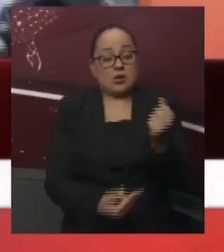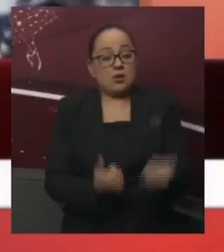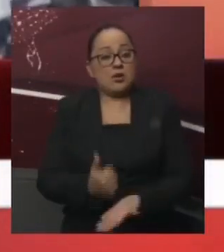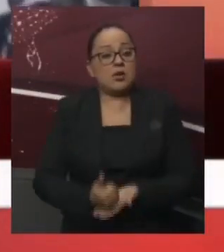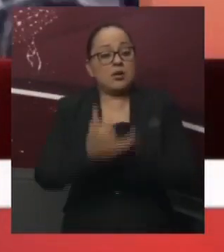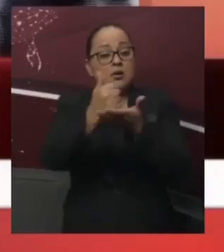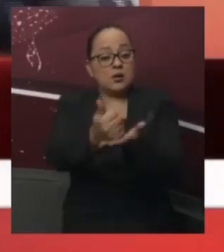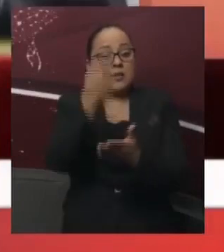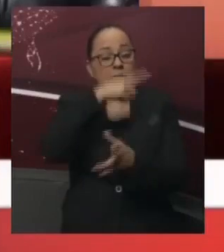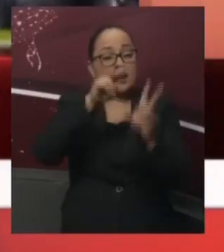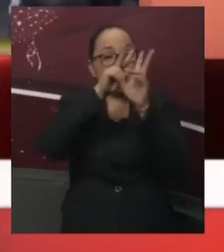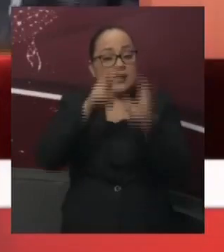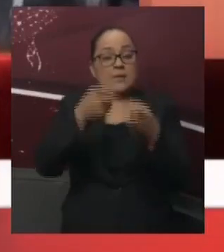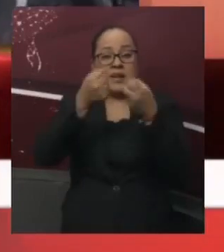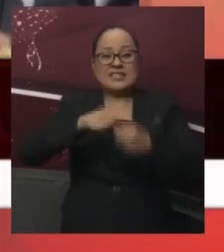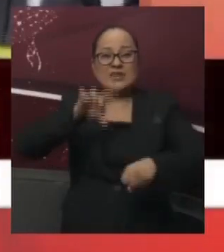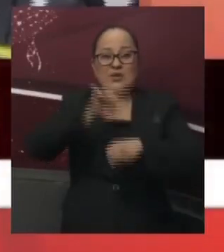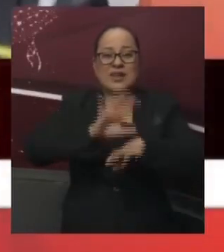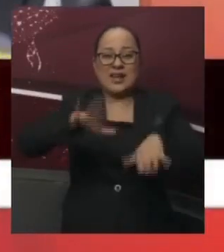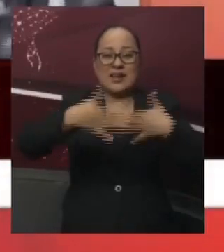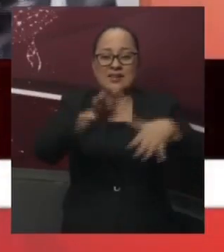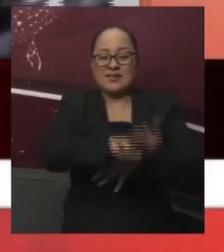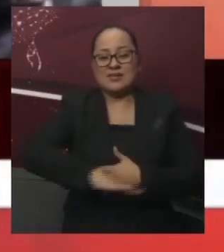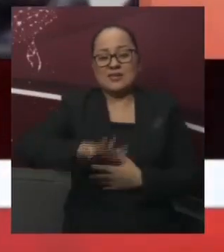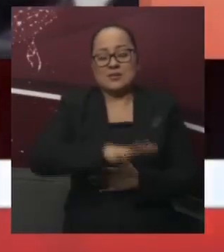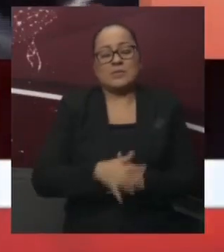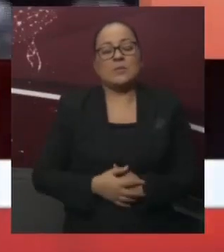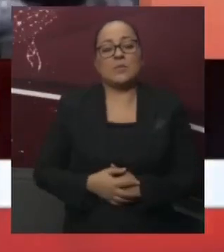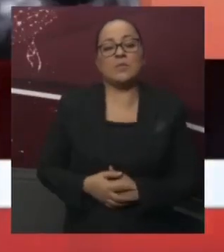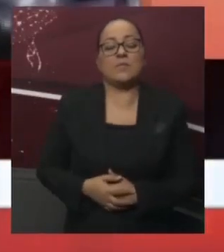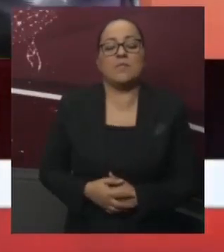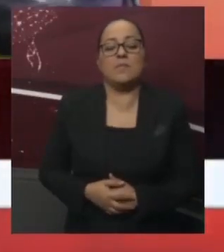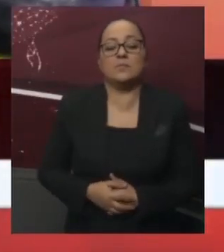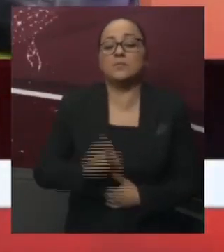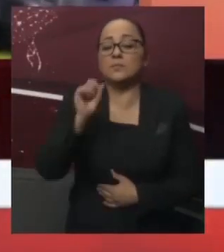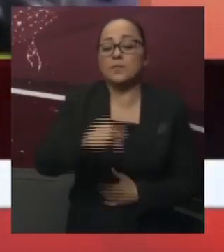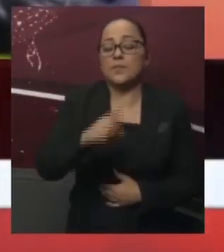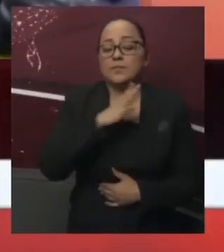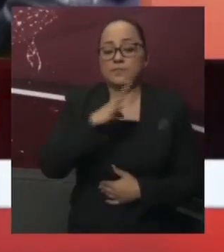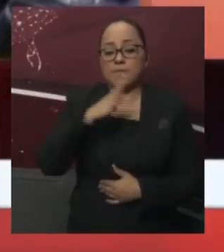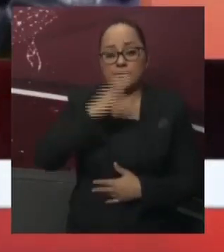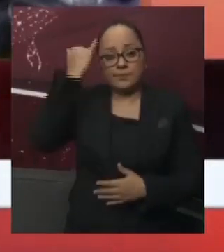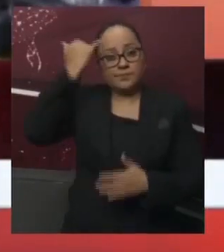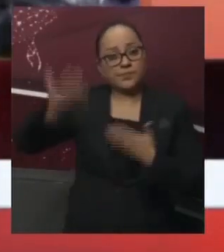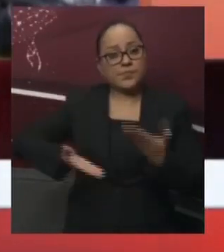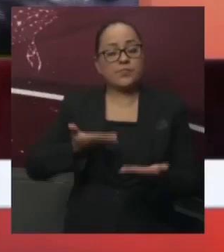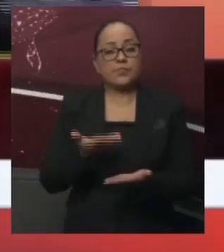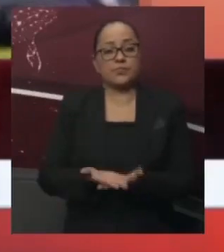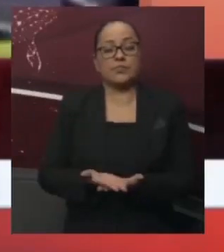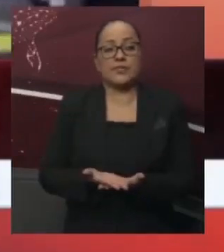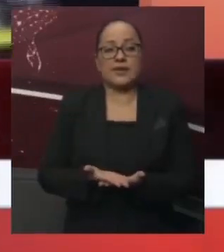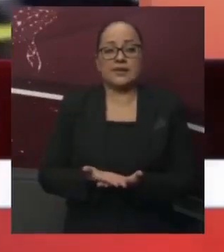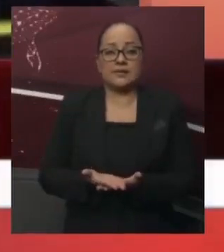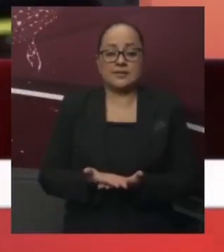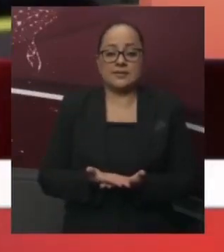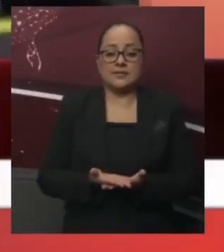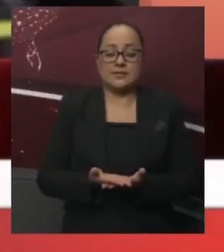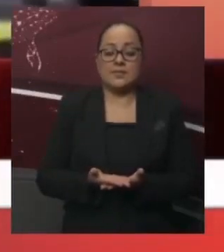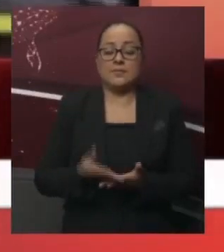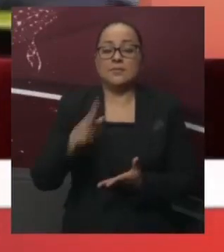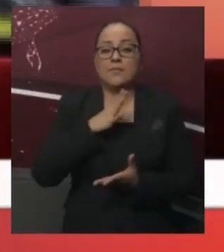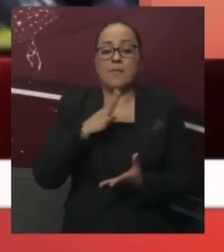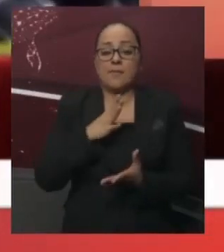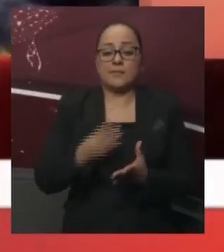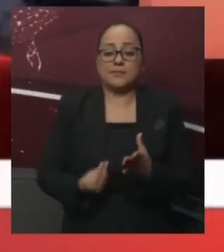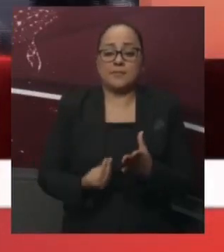seguridad pública, ¿no? Al respecto, fíjate, ya ha habido una iniciativa de decreto para